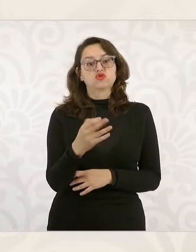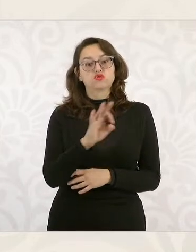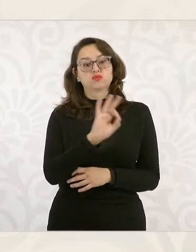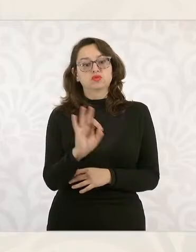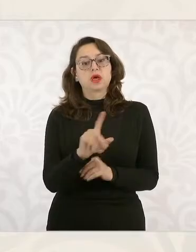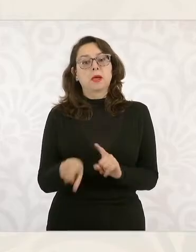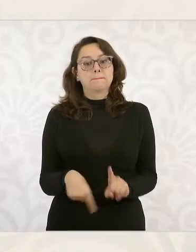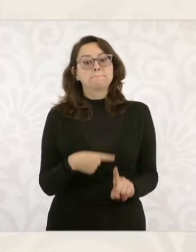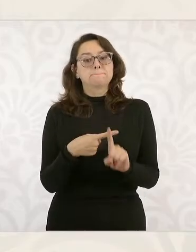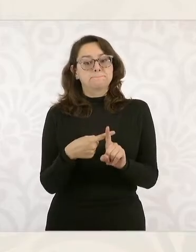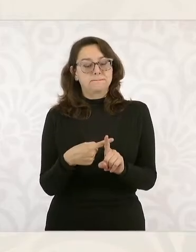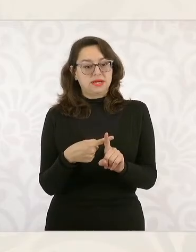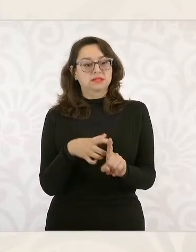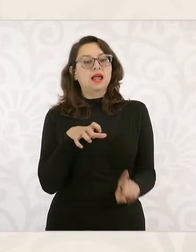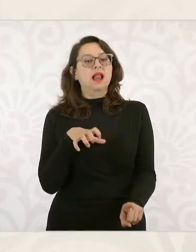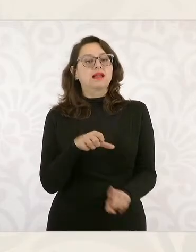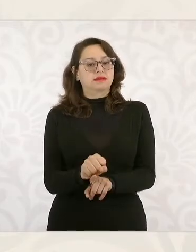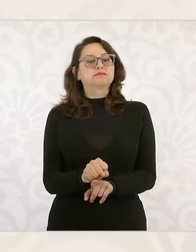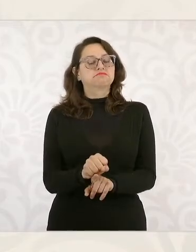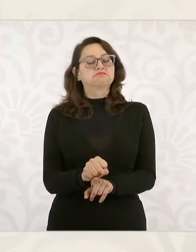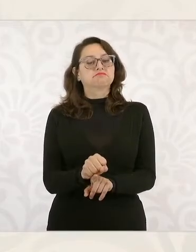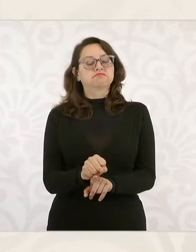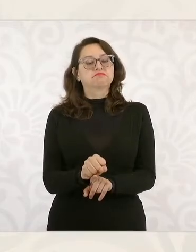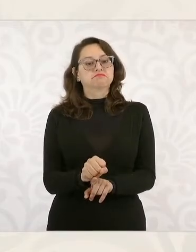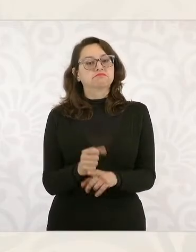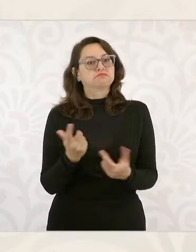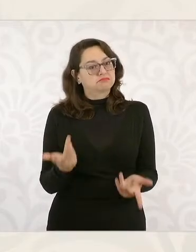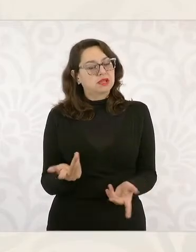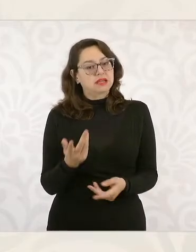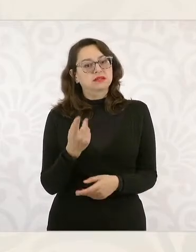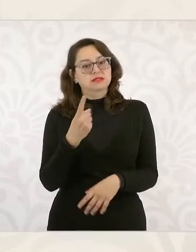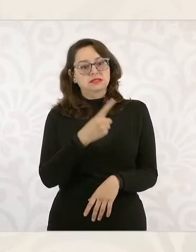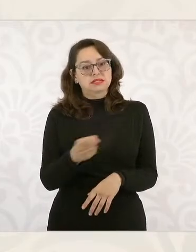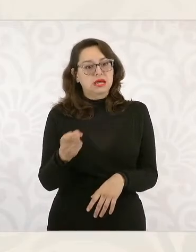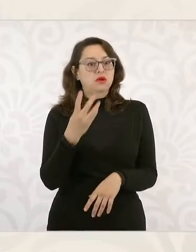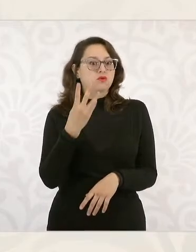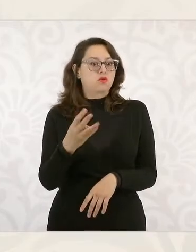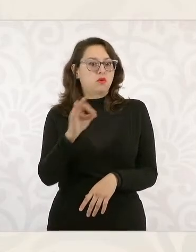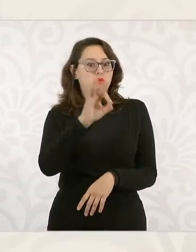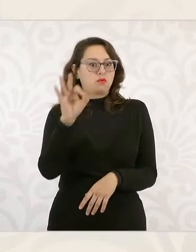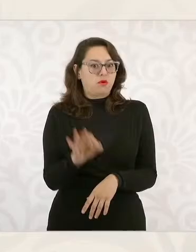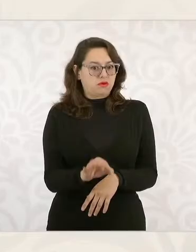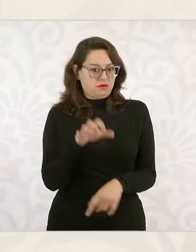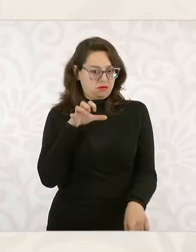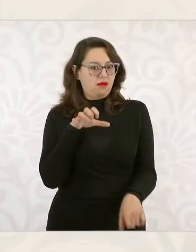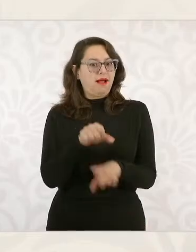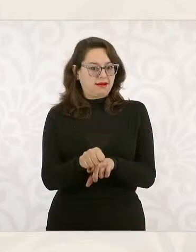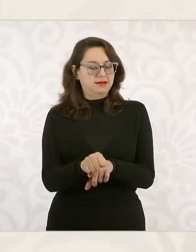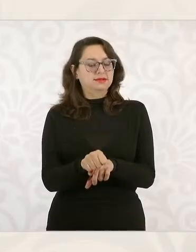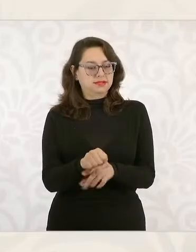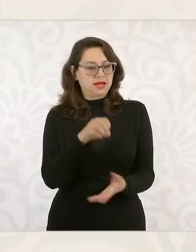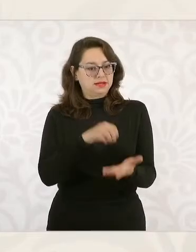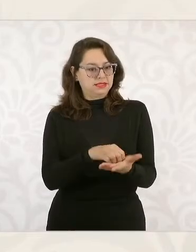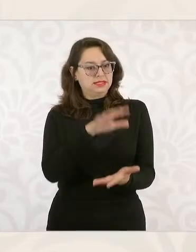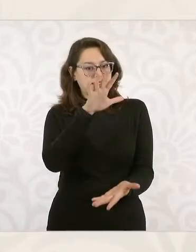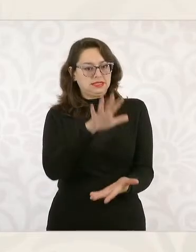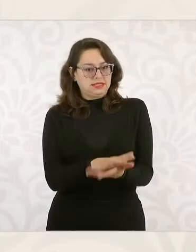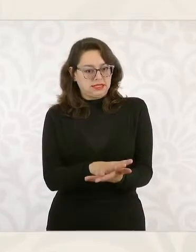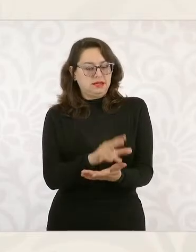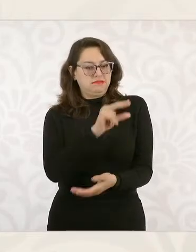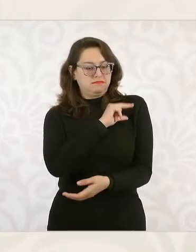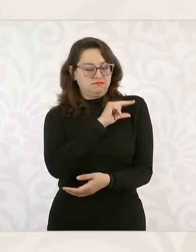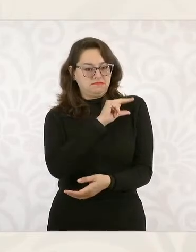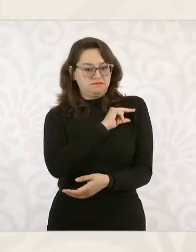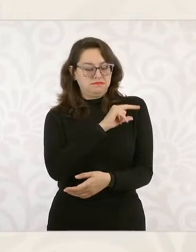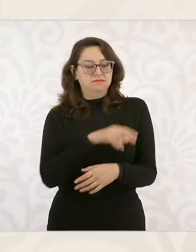y llegamos al 104% de la meta, es decir, superamos la meta de los 100 millones de consultas de medicina